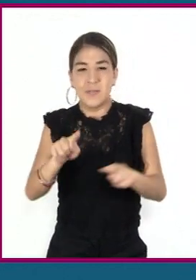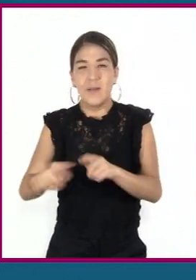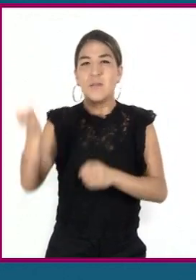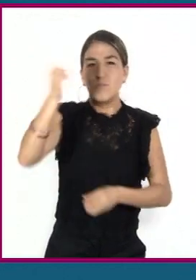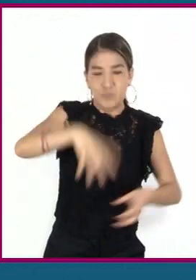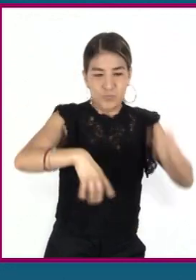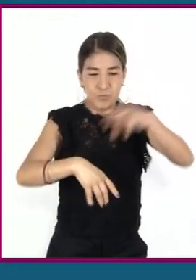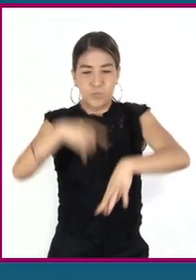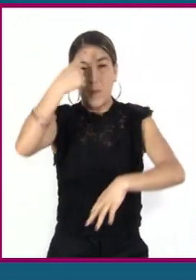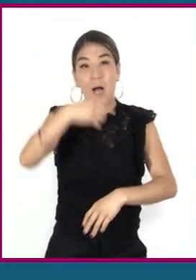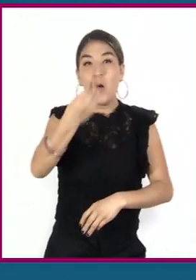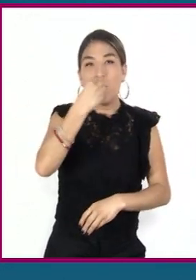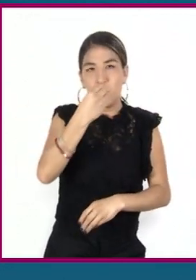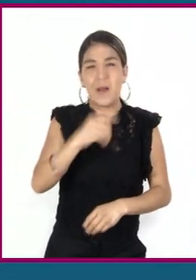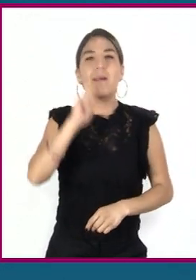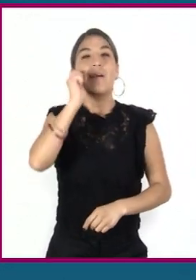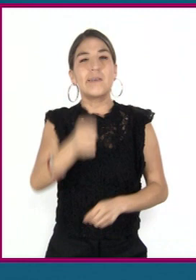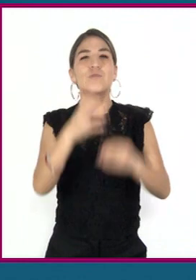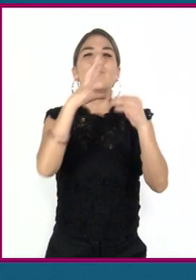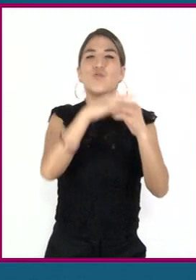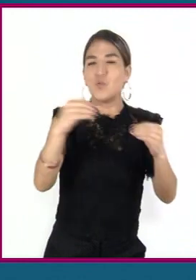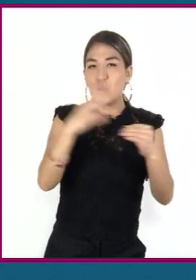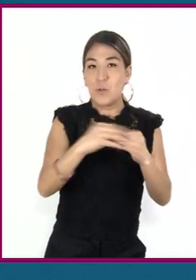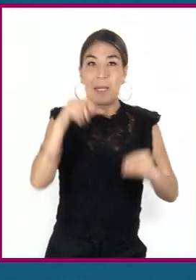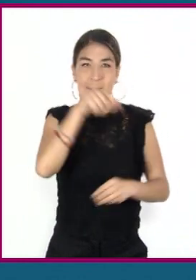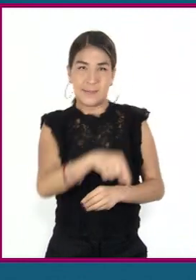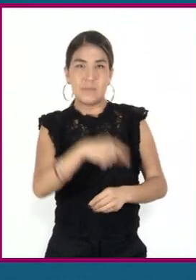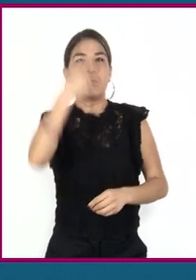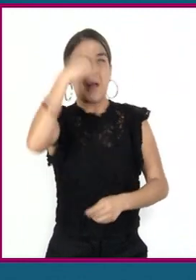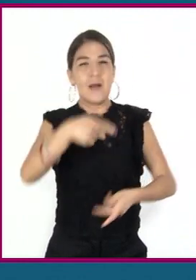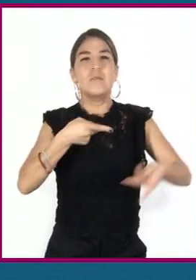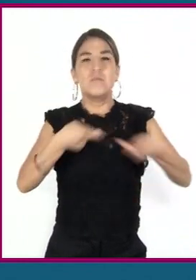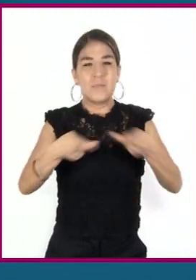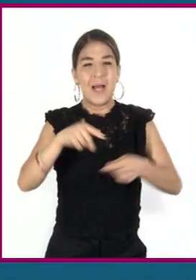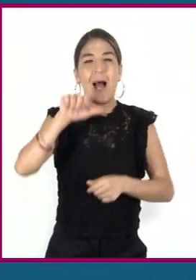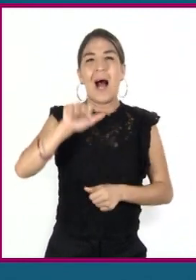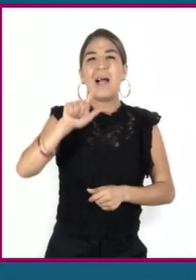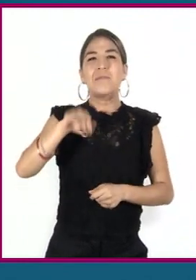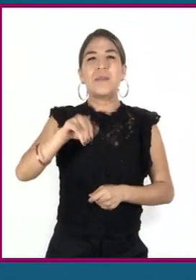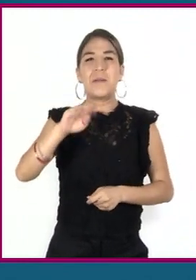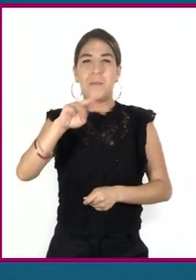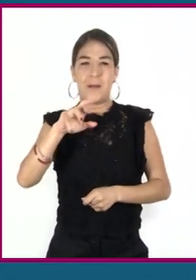de alimentos, principalmente de frutas, es la elaboración de almíbares.